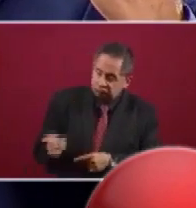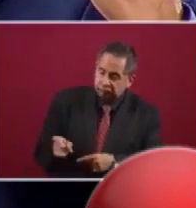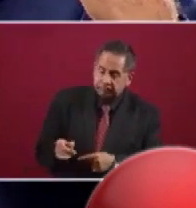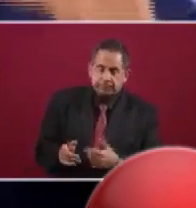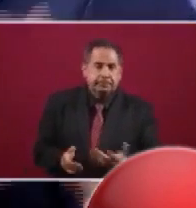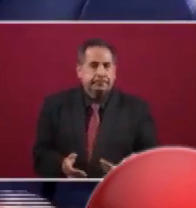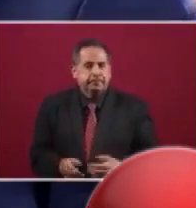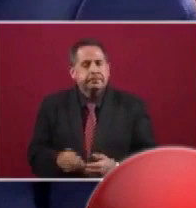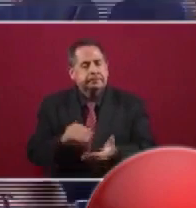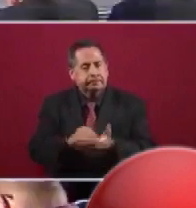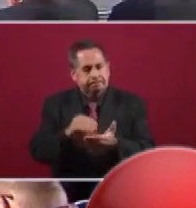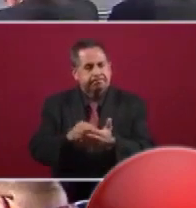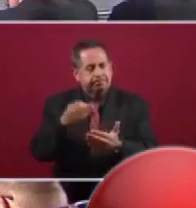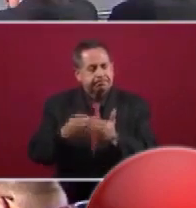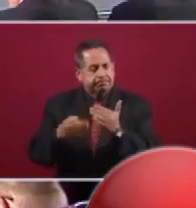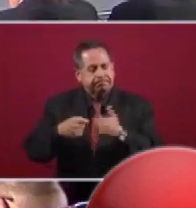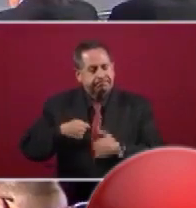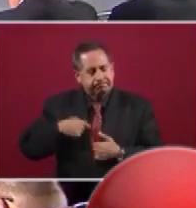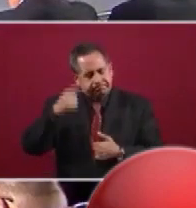pendiente,